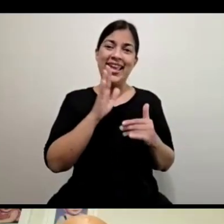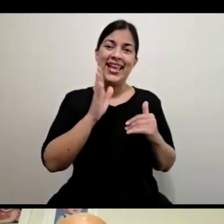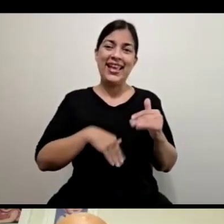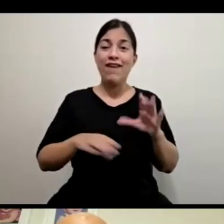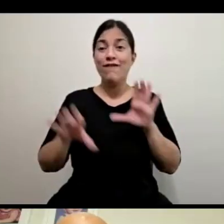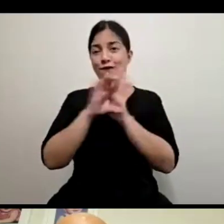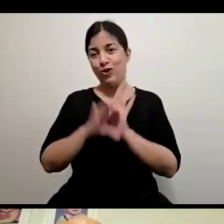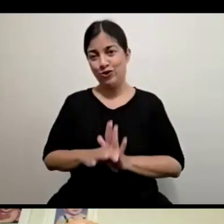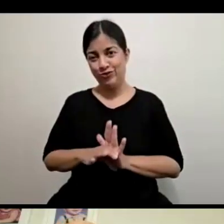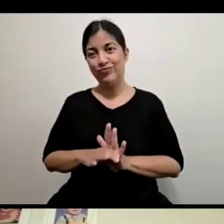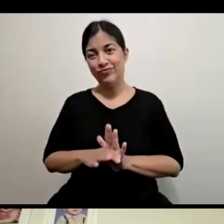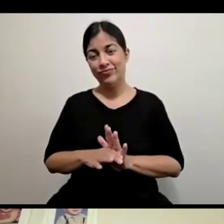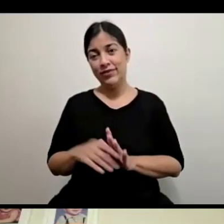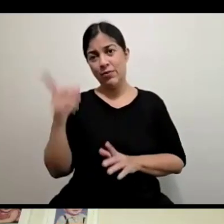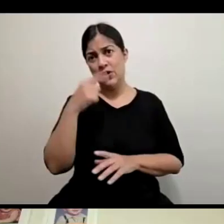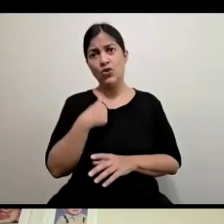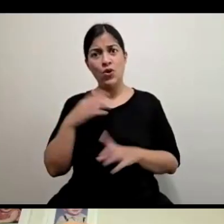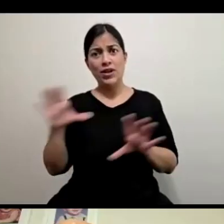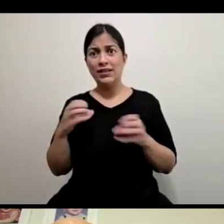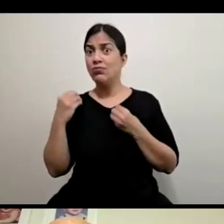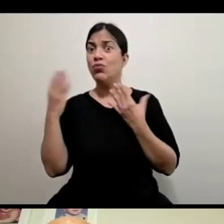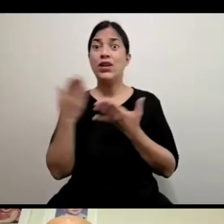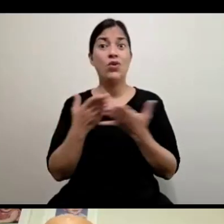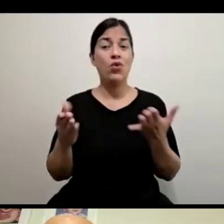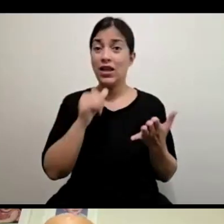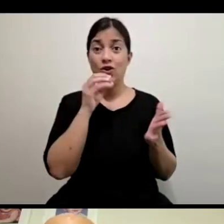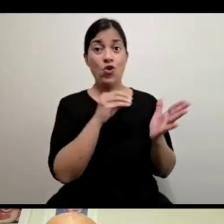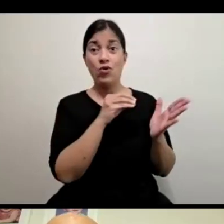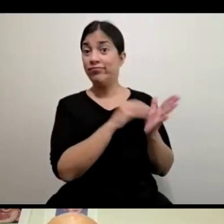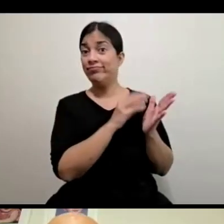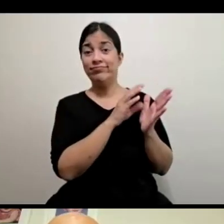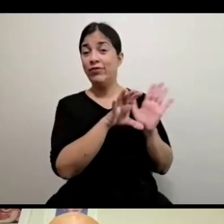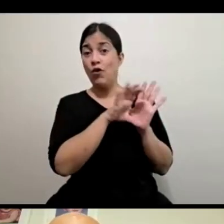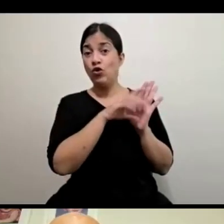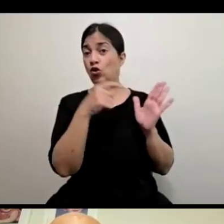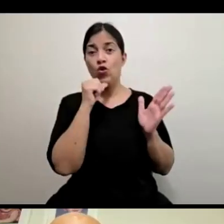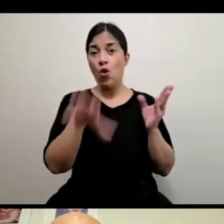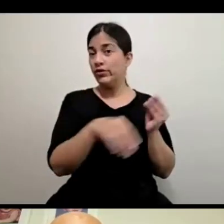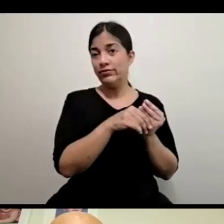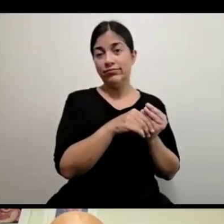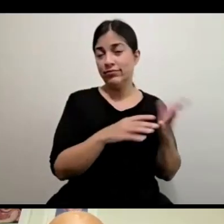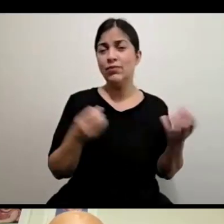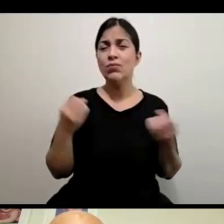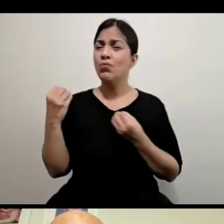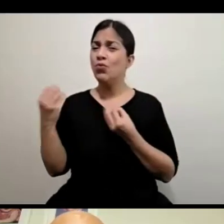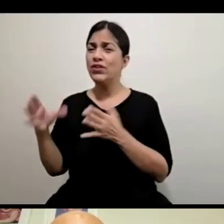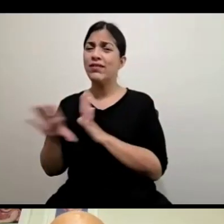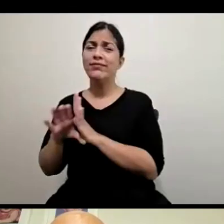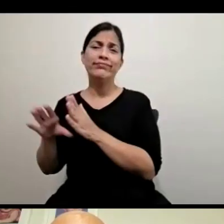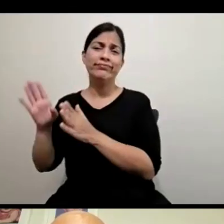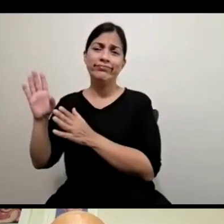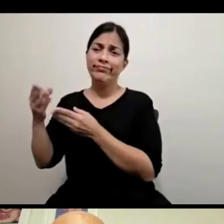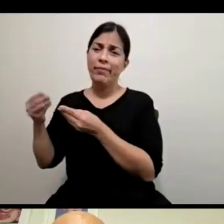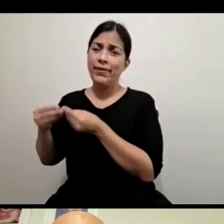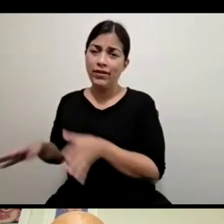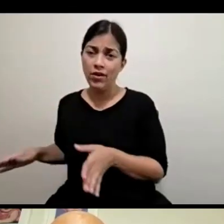diseños, porque yo hice muchas cosas que no están y fueron diseños que lamentablemente hay mucho que se perdió, hay mucho que